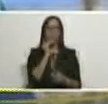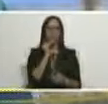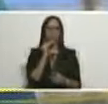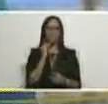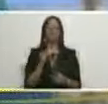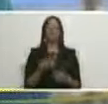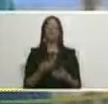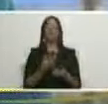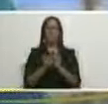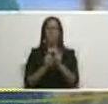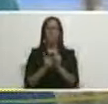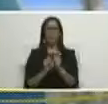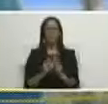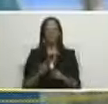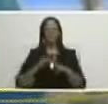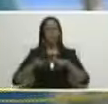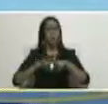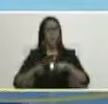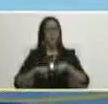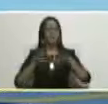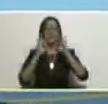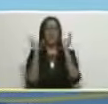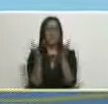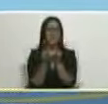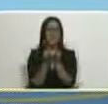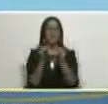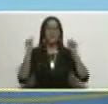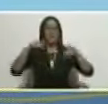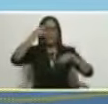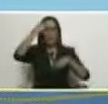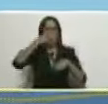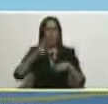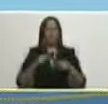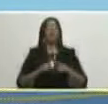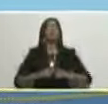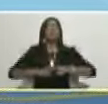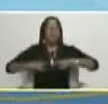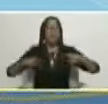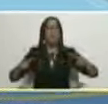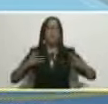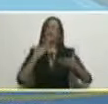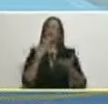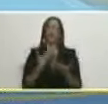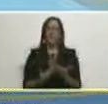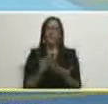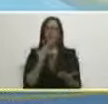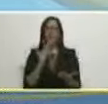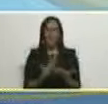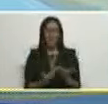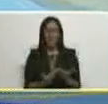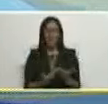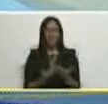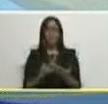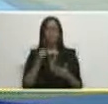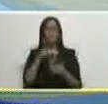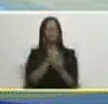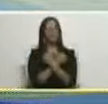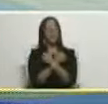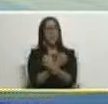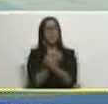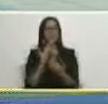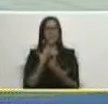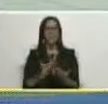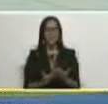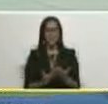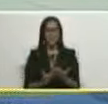su deportista, de los niños, de la familia, de este pueblo que se desbordó, gracias. Gracias por su amor,